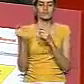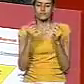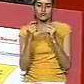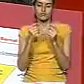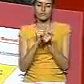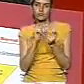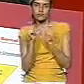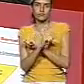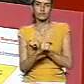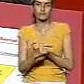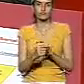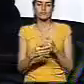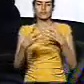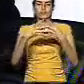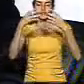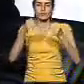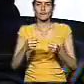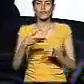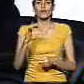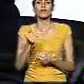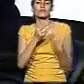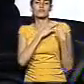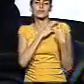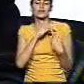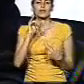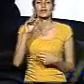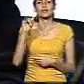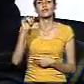Penal y está al frente la diputada Iris Varela.